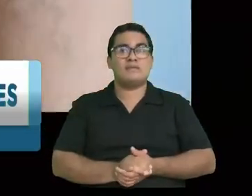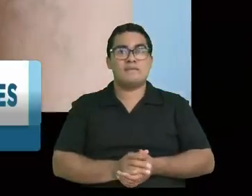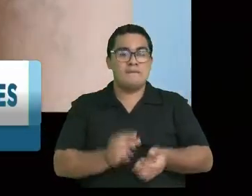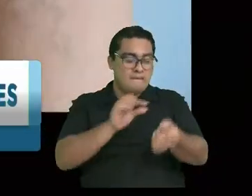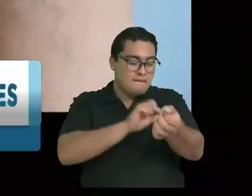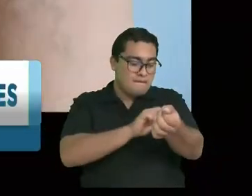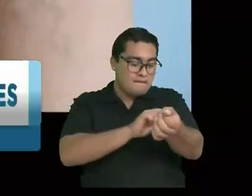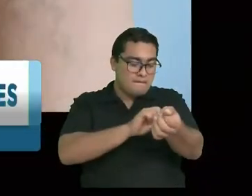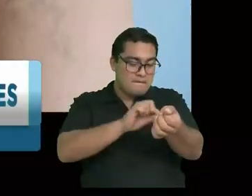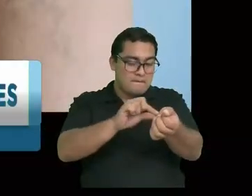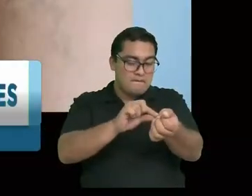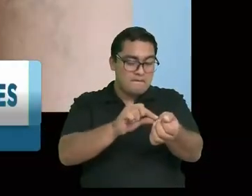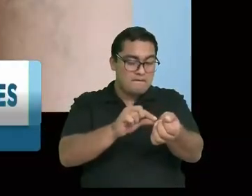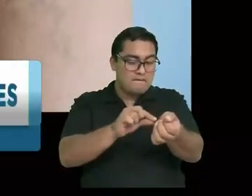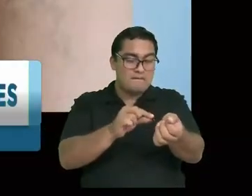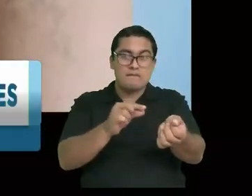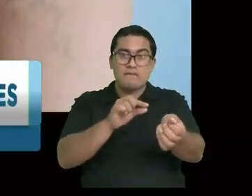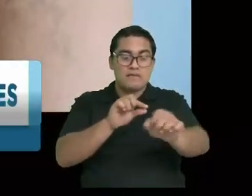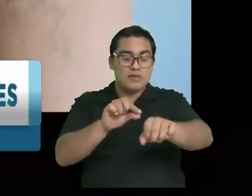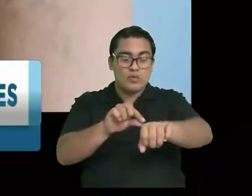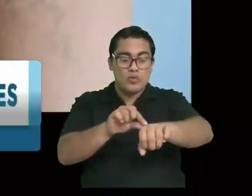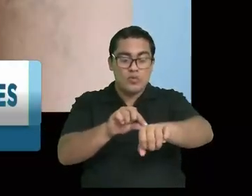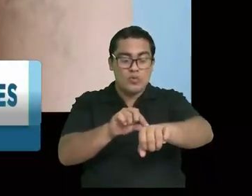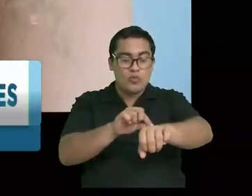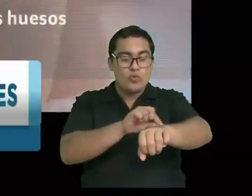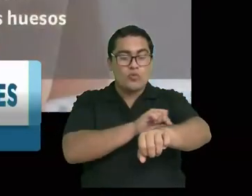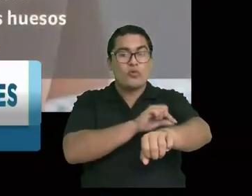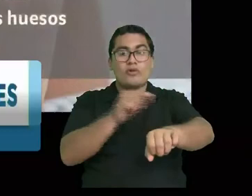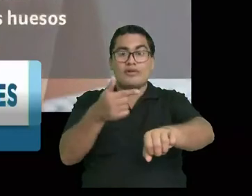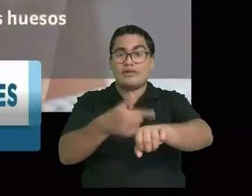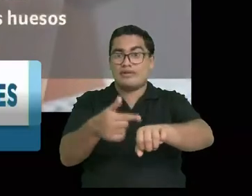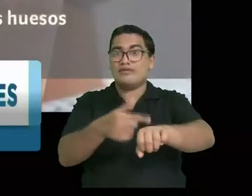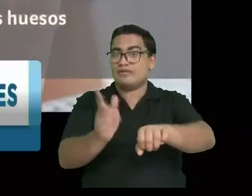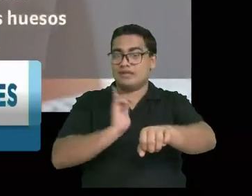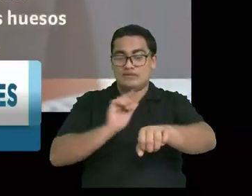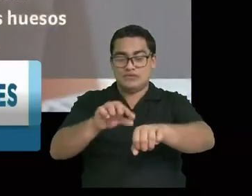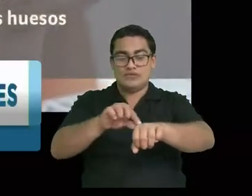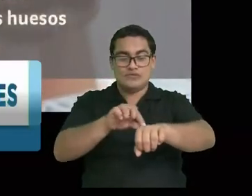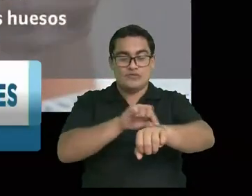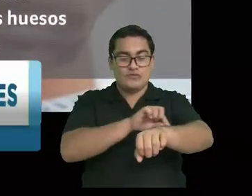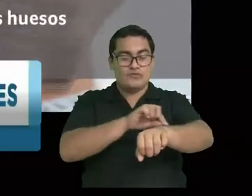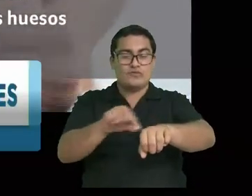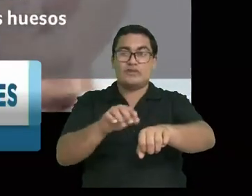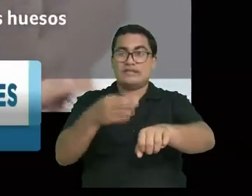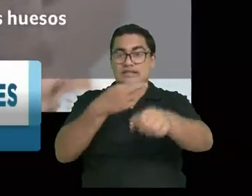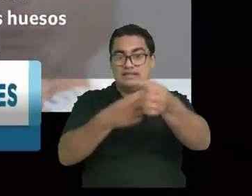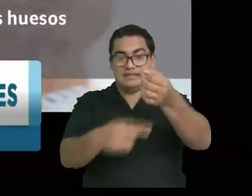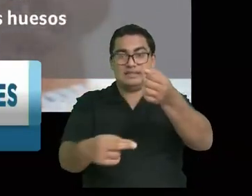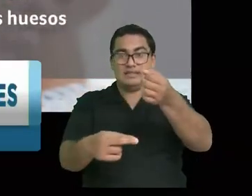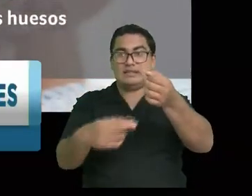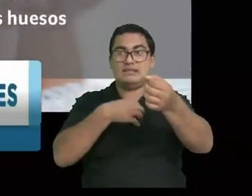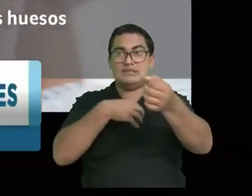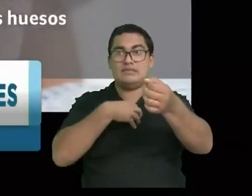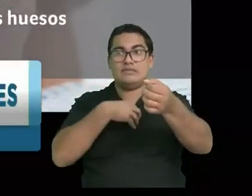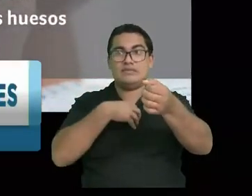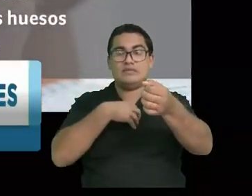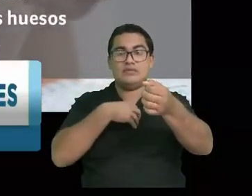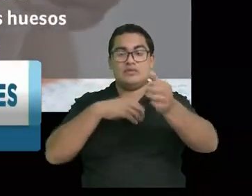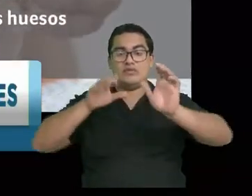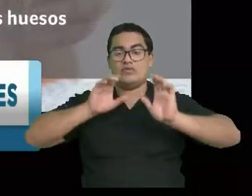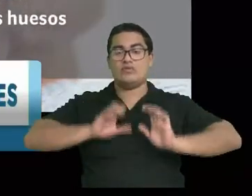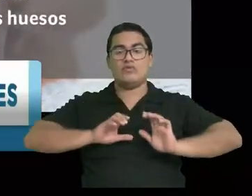tienen un retorno espontáneo. Se depende de dos cosas, las válvulas que ellas tienen y la compresión